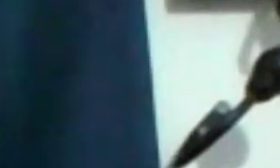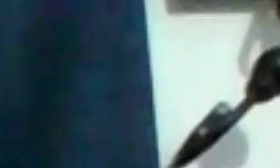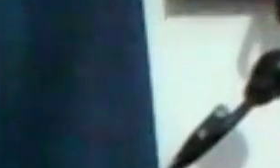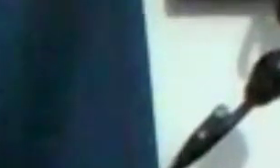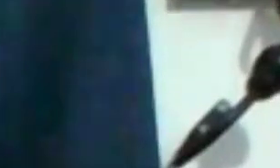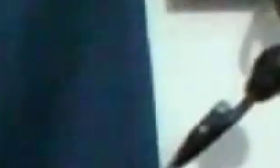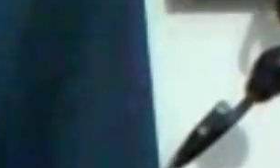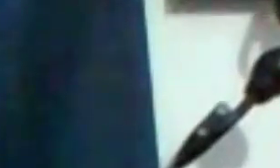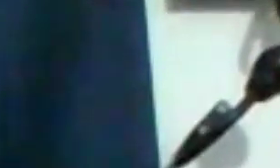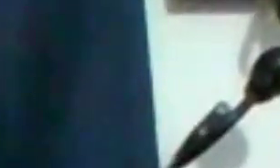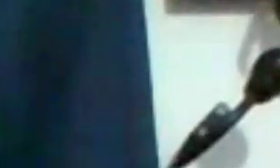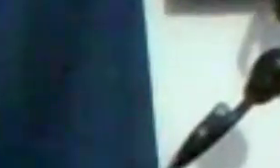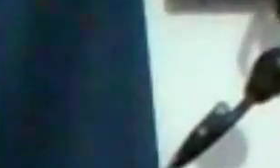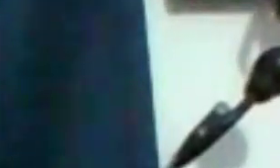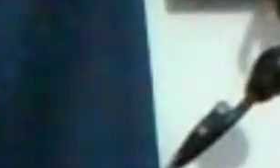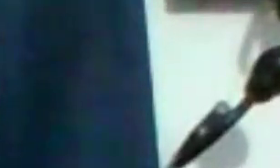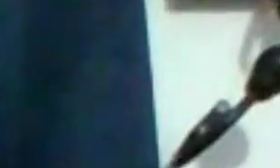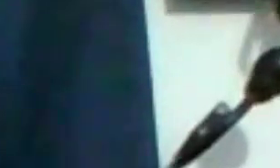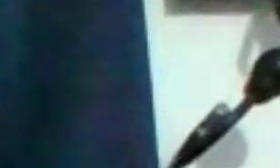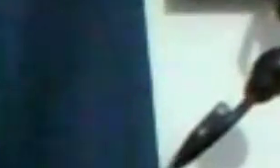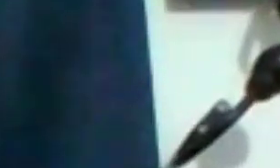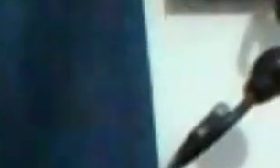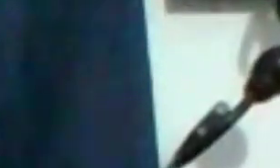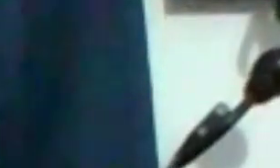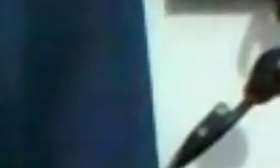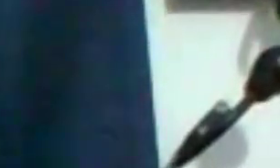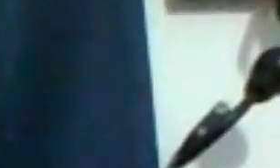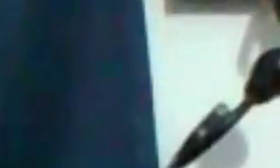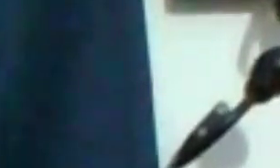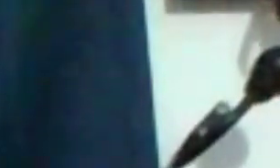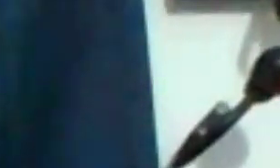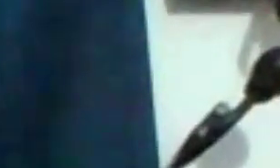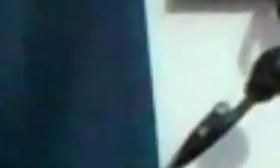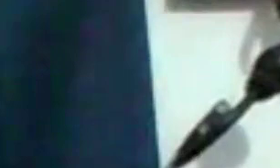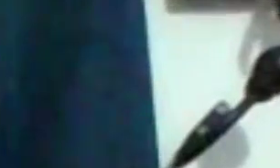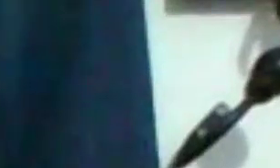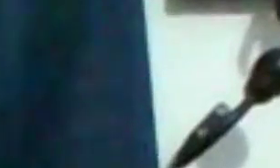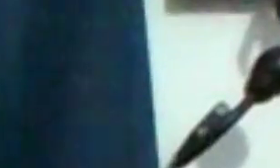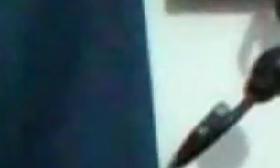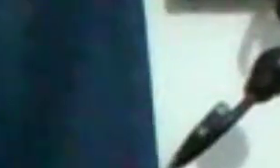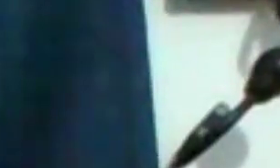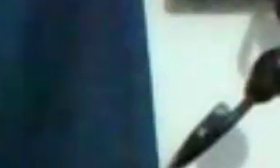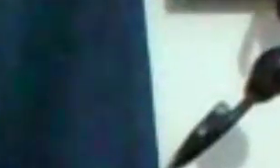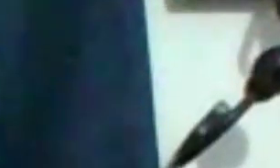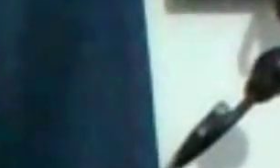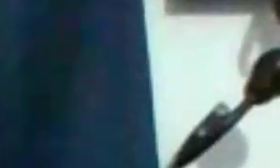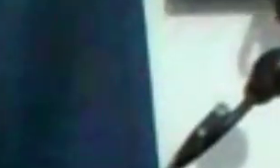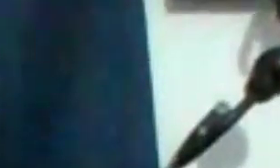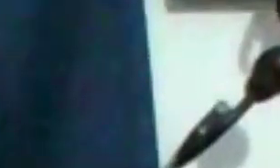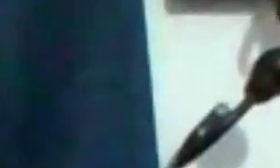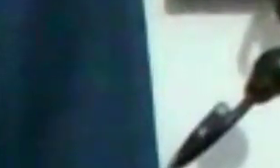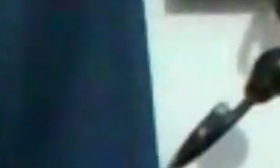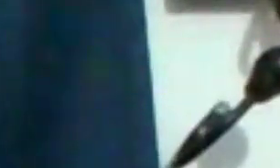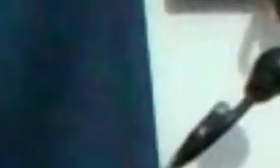campamento, al camposanto, que diga, el luto que sintió la patria. Quiero que sigan